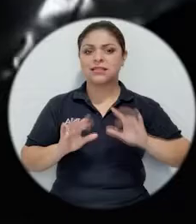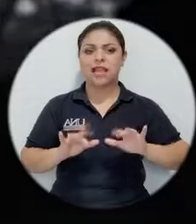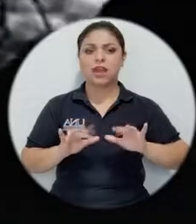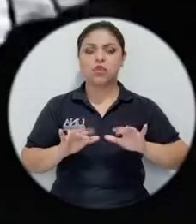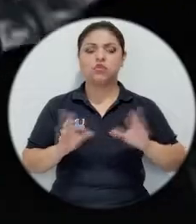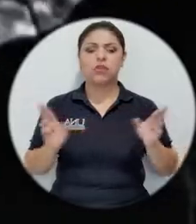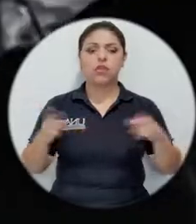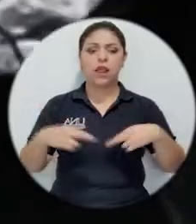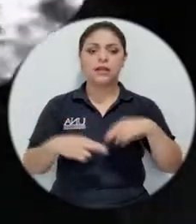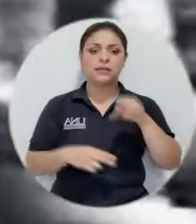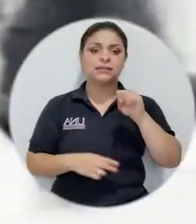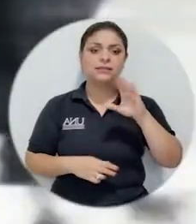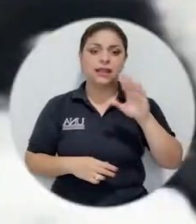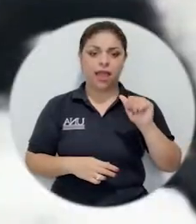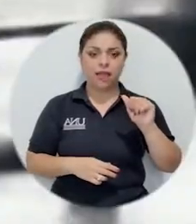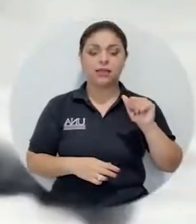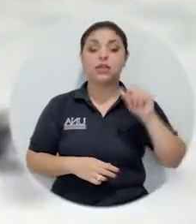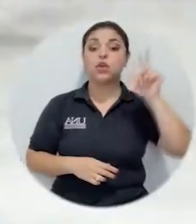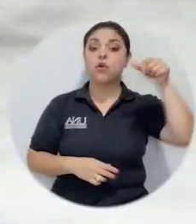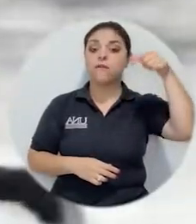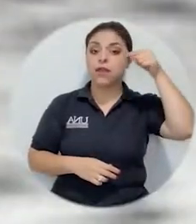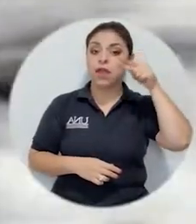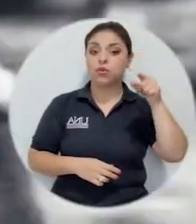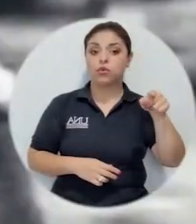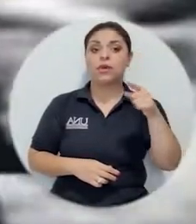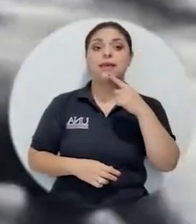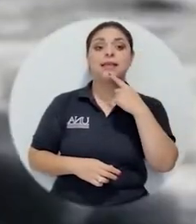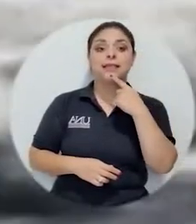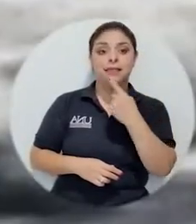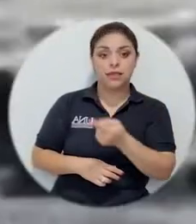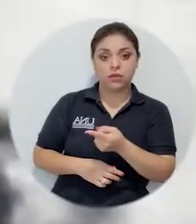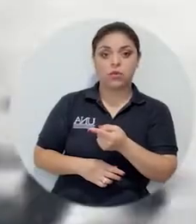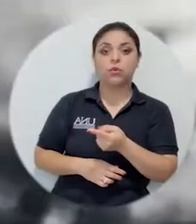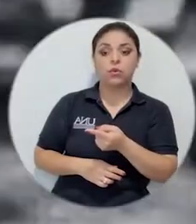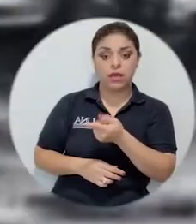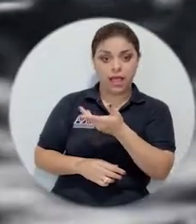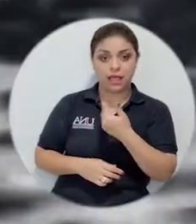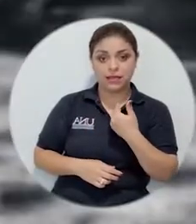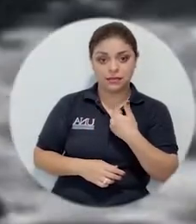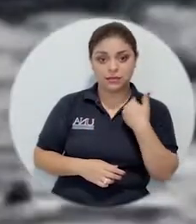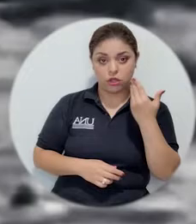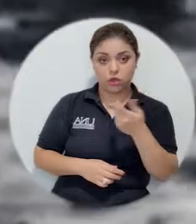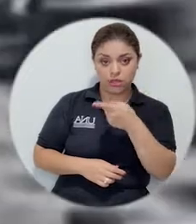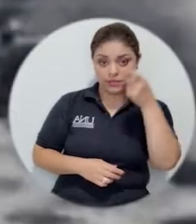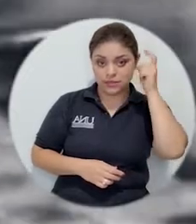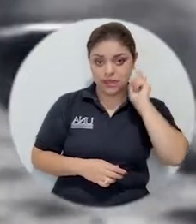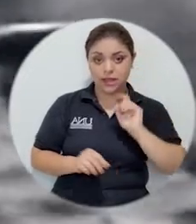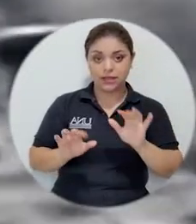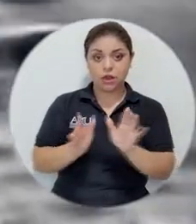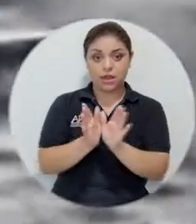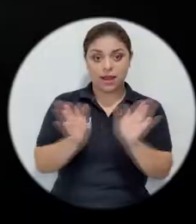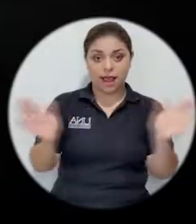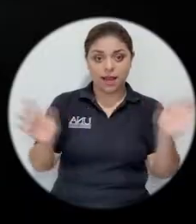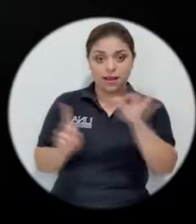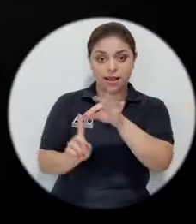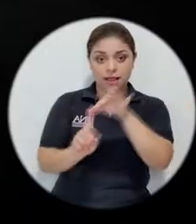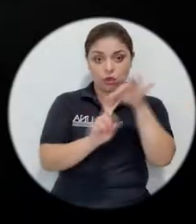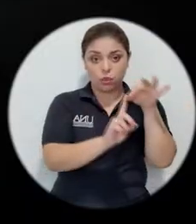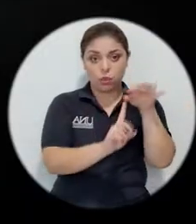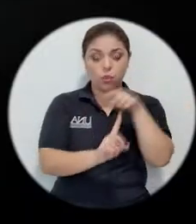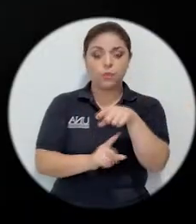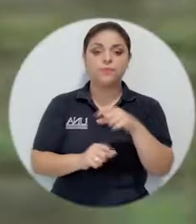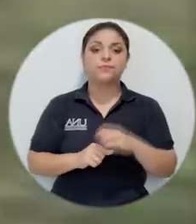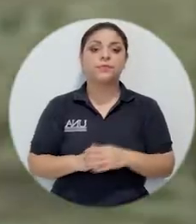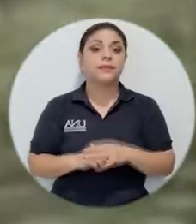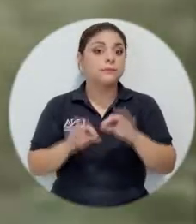el secretario general electo del SICA y el gobierno de la República le refrescaba al señor secretario